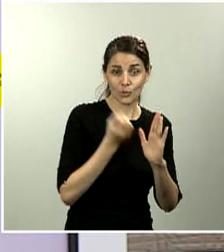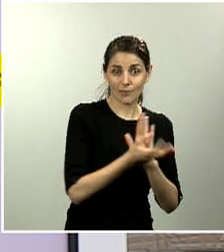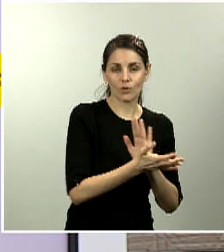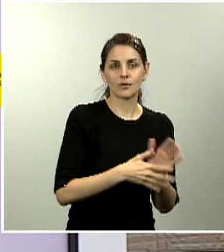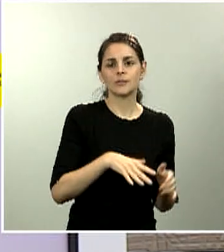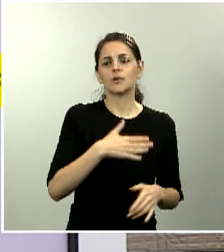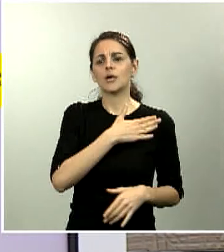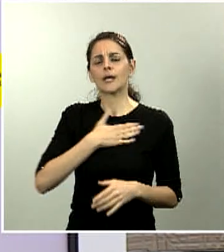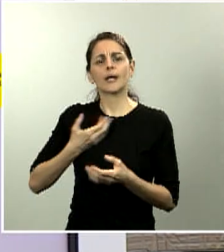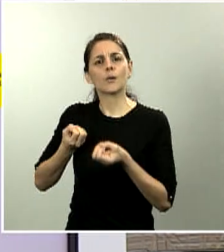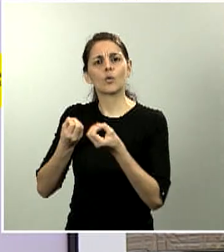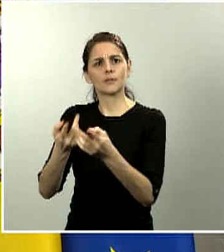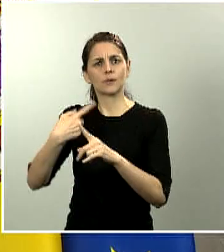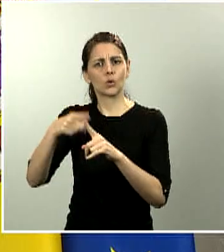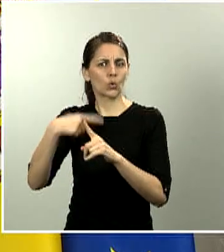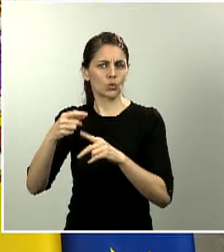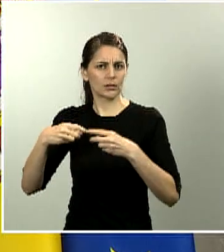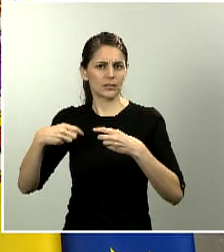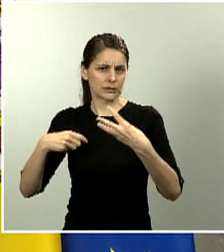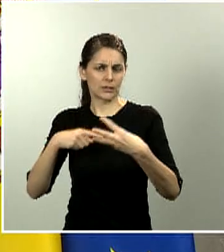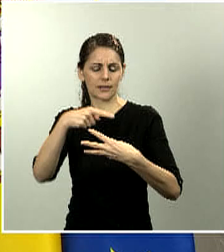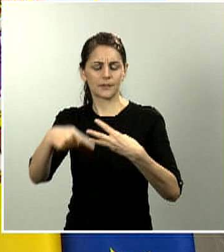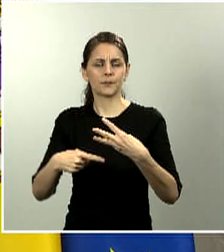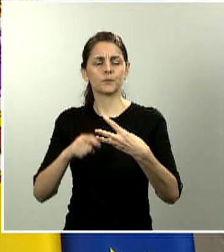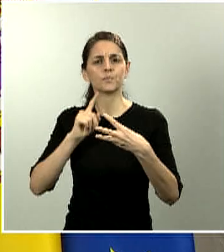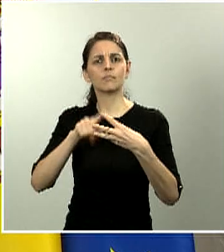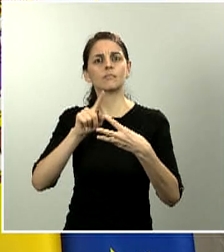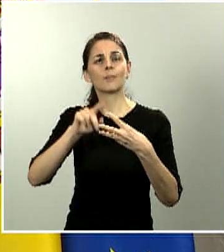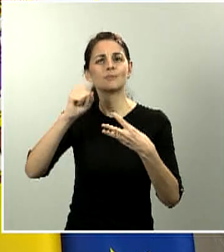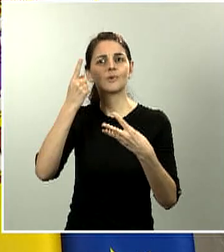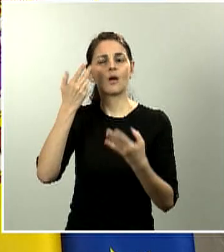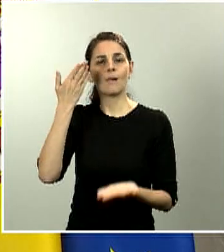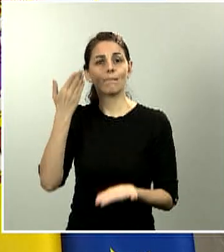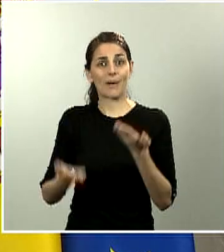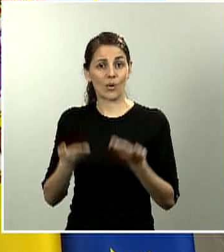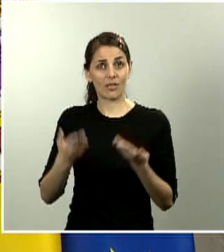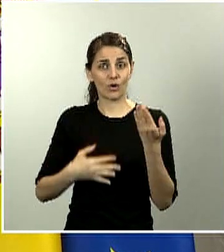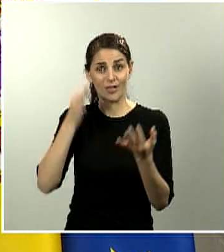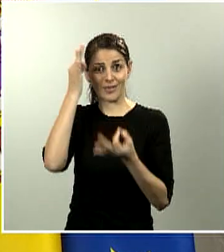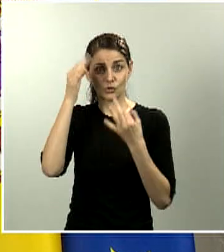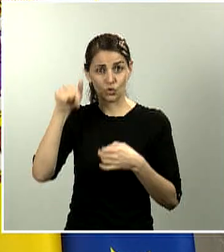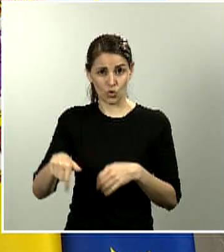cuestiones. En primer lugar, una valoración de las cifras que hemos conocido hoy, que les recuerdo brevemente. Hoy hemos tenido